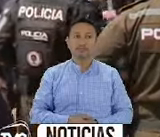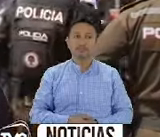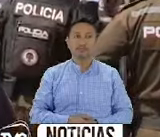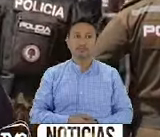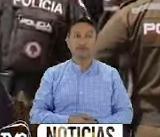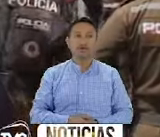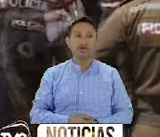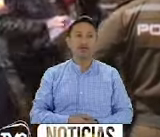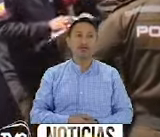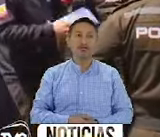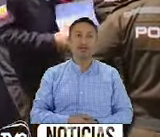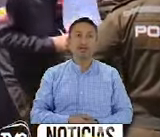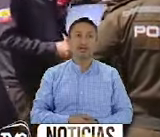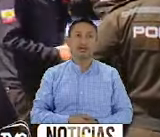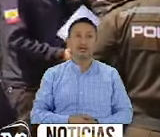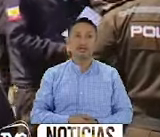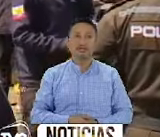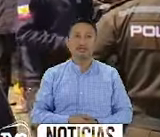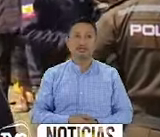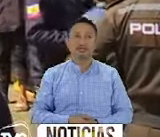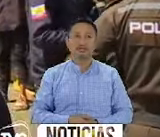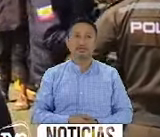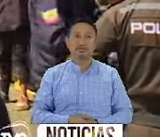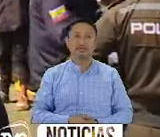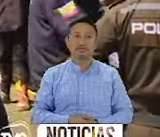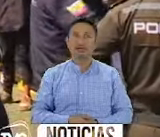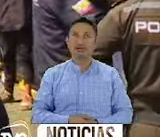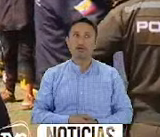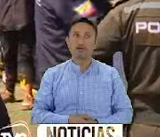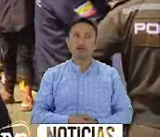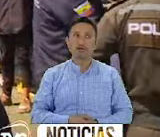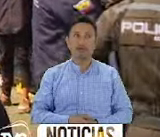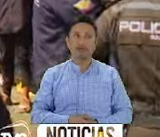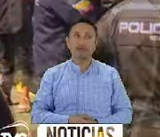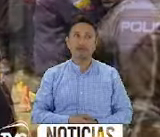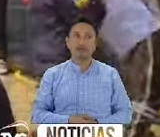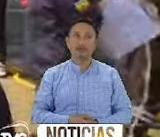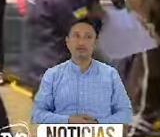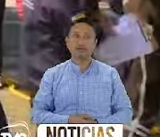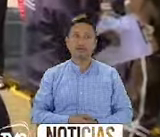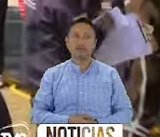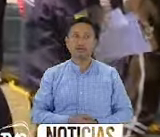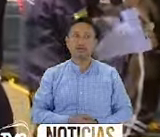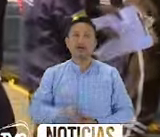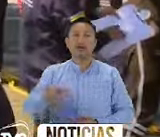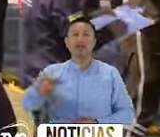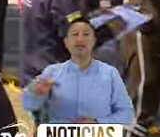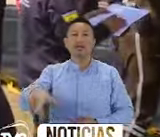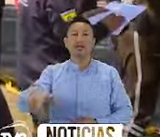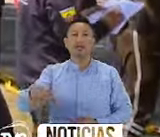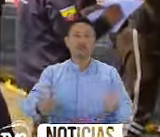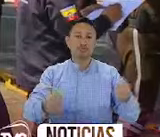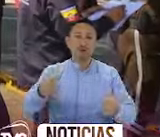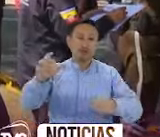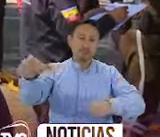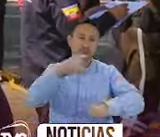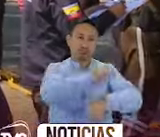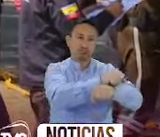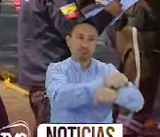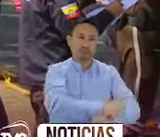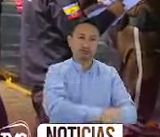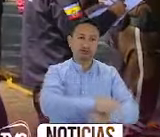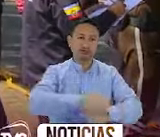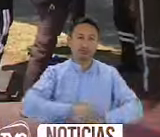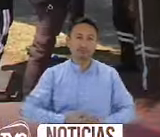de bus, en la cual se procedió a detener la marcha unos metros más adelante y el conductor está detenido. Se puso a órdenes de la autoridad competente.